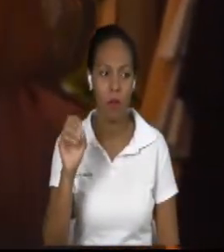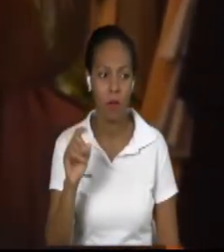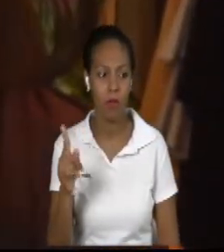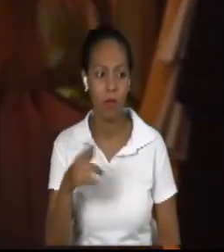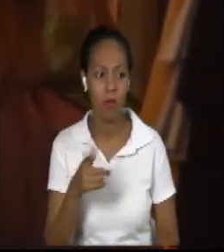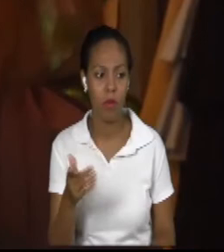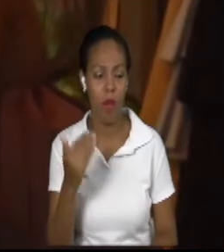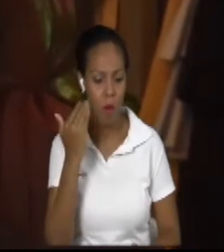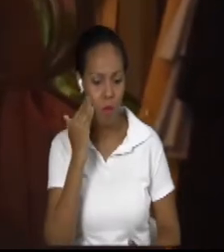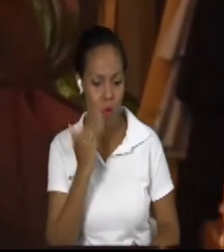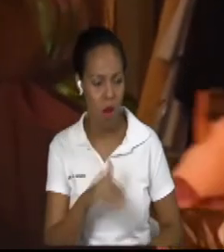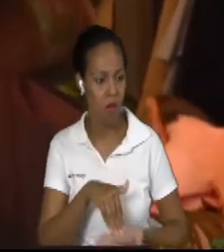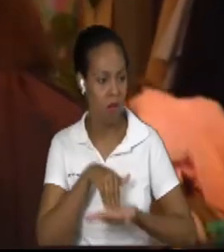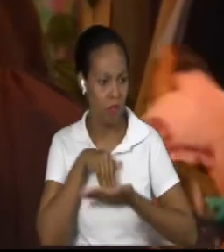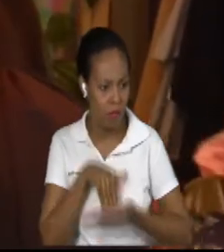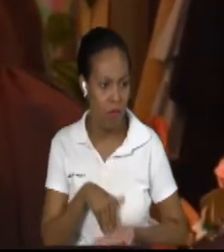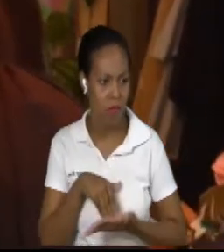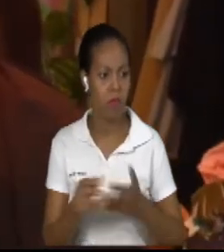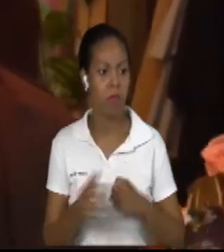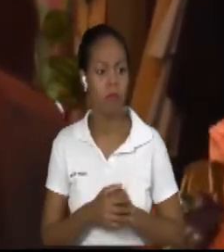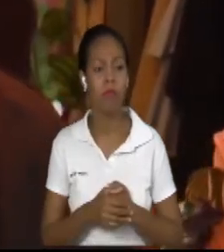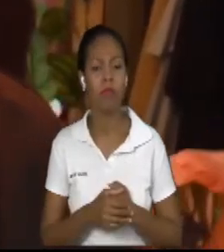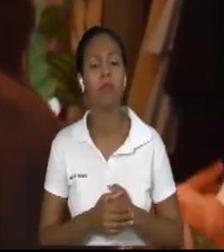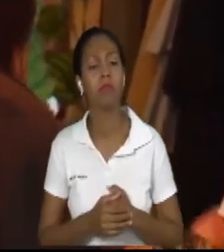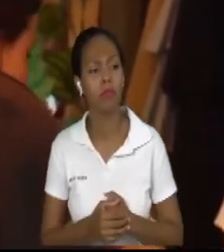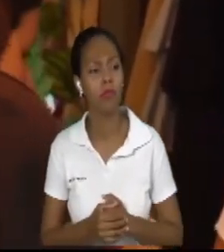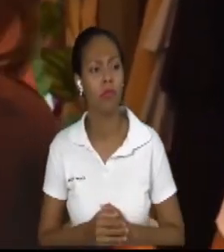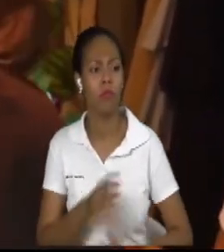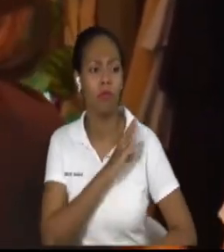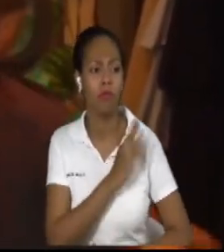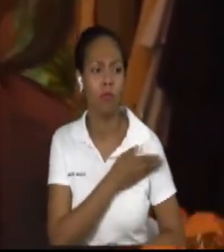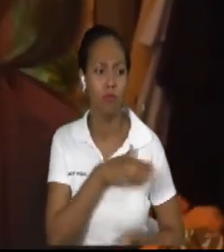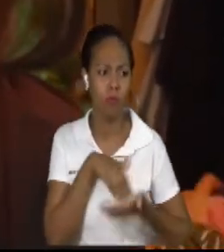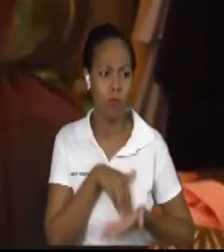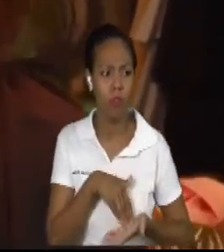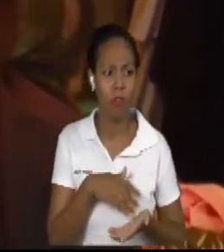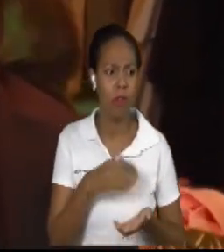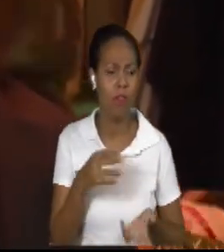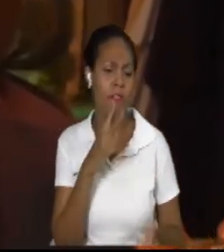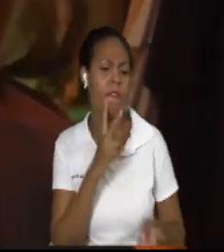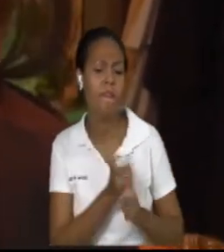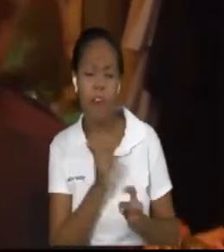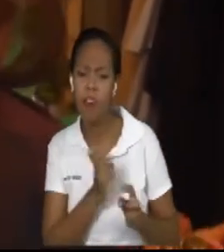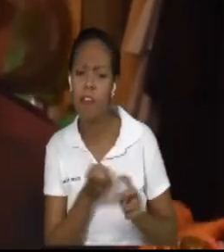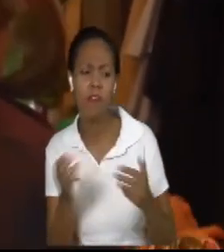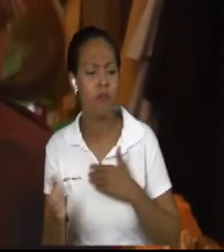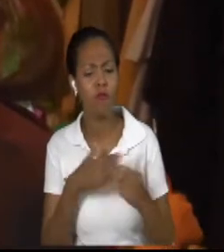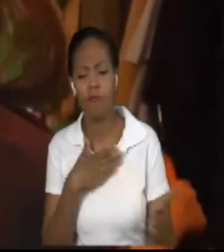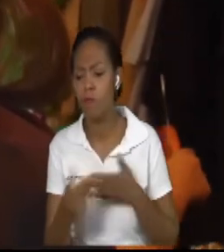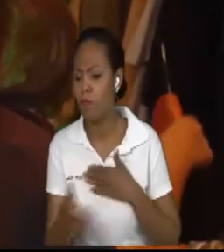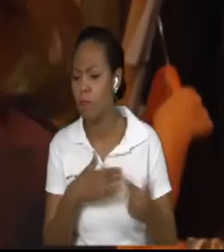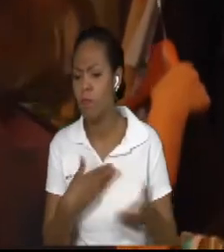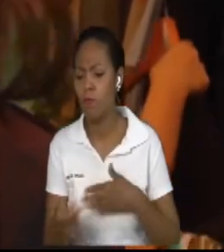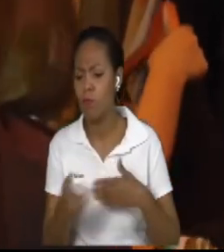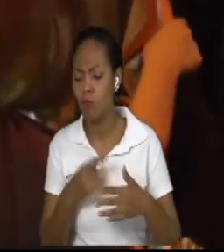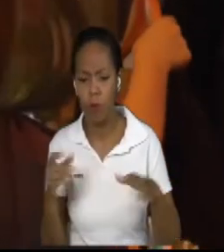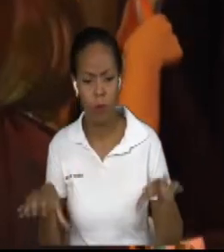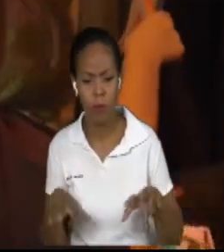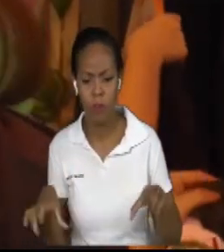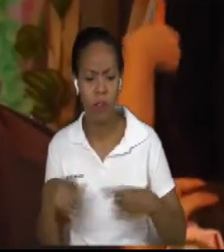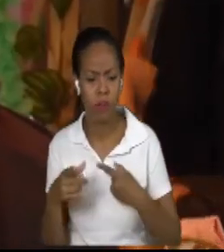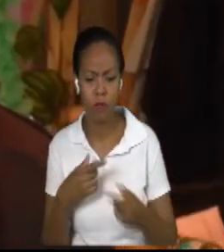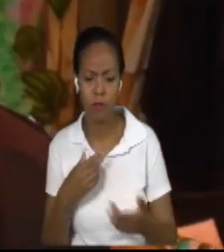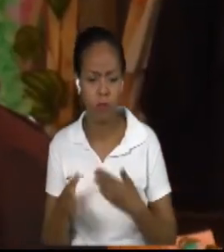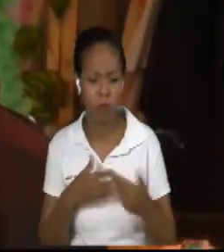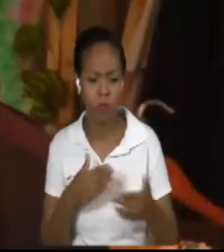mujer guerrera, valiente, con fuerza, a pesar de cualquier dificultad que pudo haber tenido aquí en esta tierra cuando pasó con